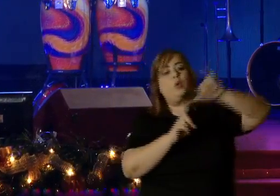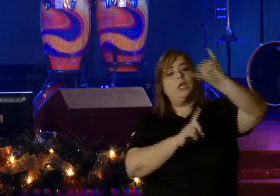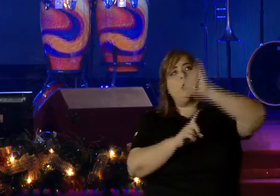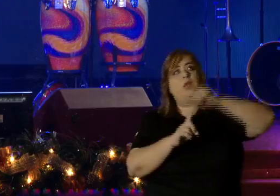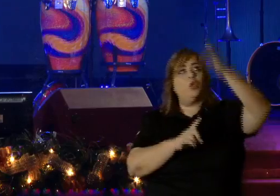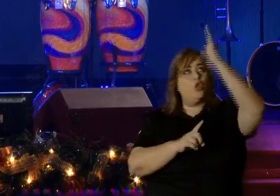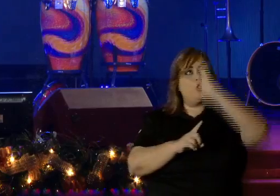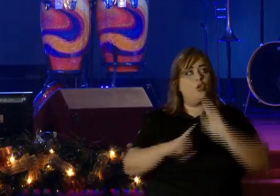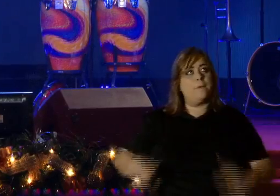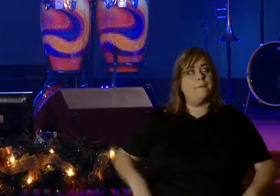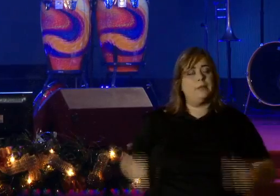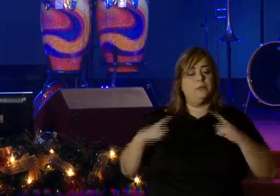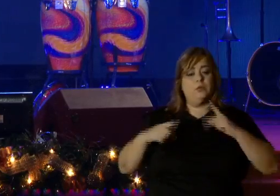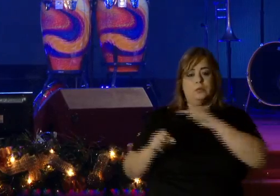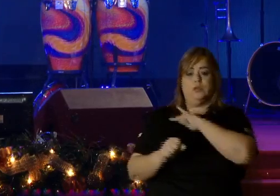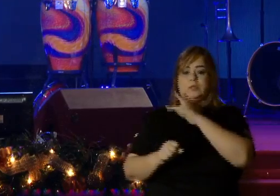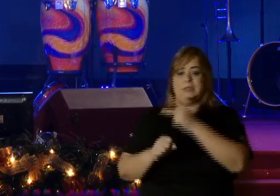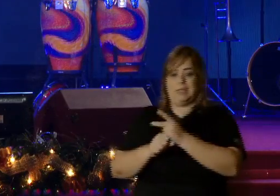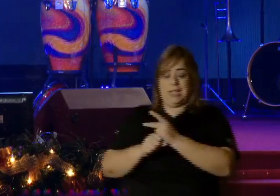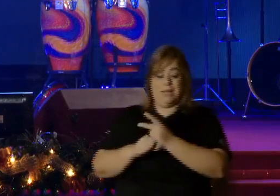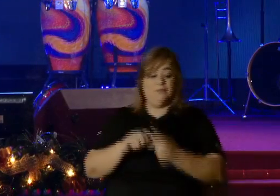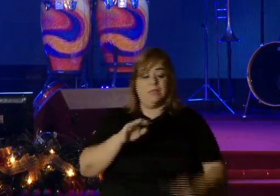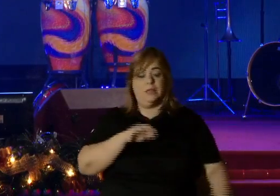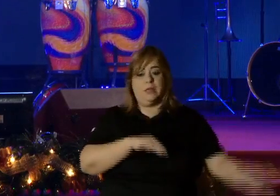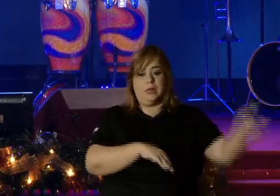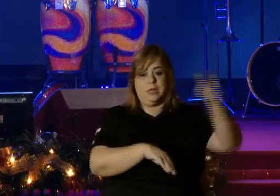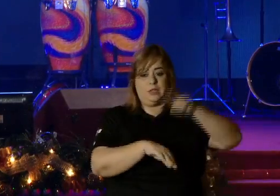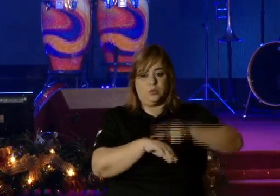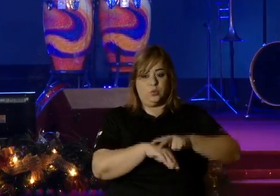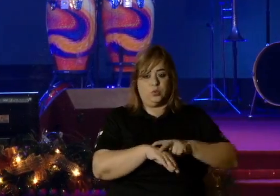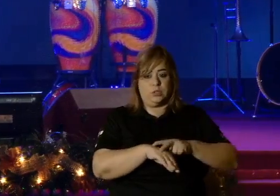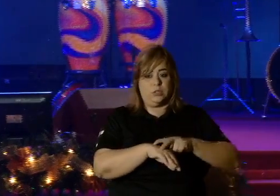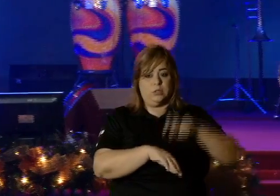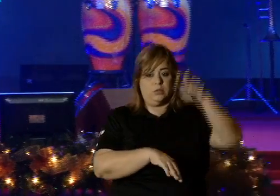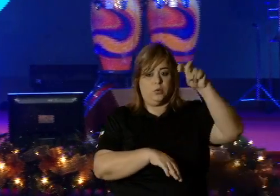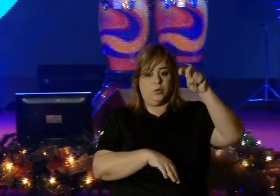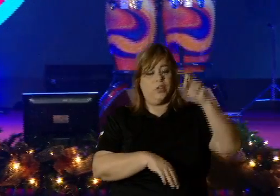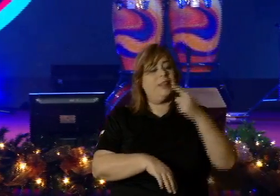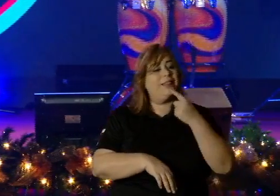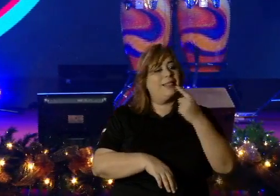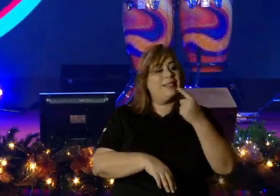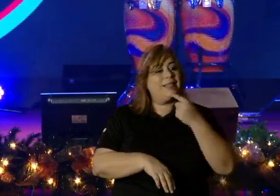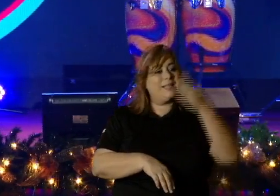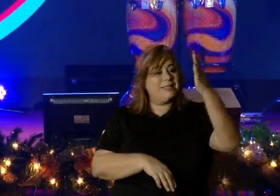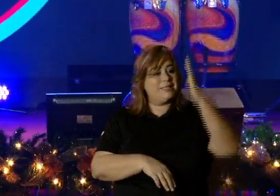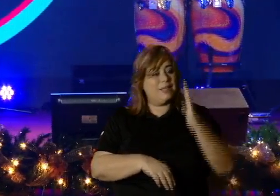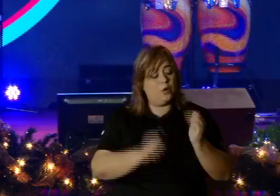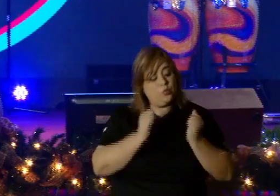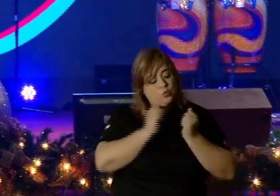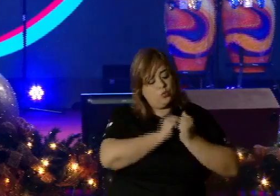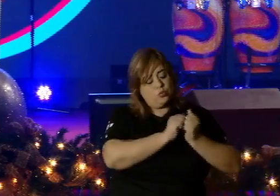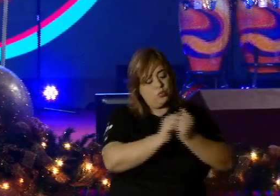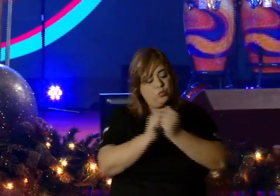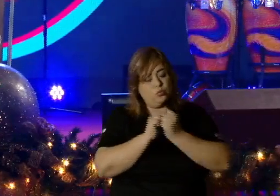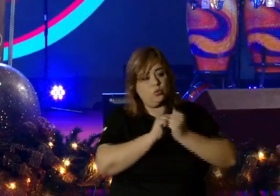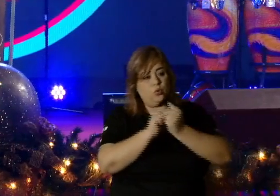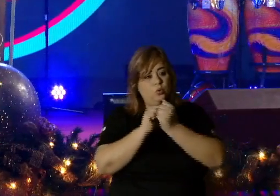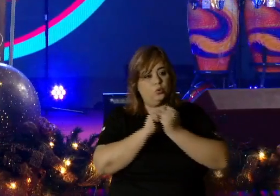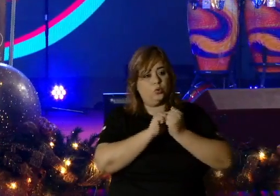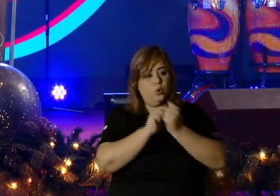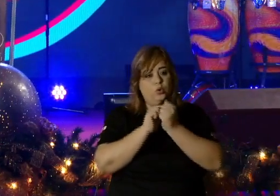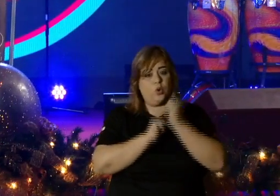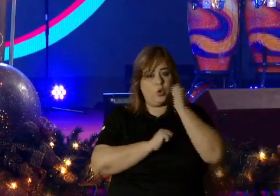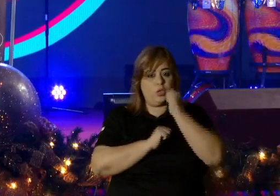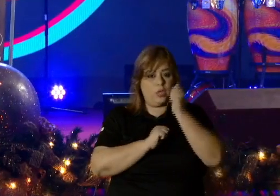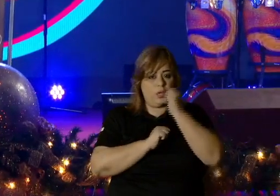Dios vivo y de poder que resucitó al tercer día y está con nosotros y dijo, y estaré con vosotros todos los días hasta el fin. ¿Cuántos tienen